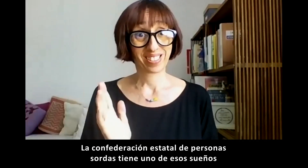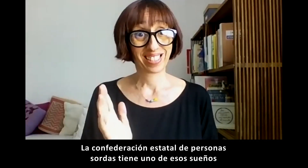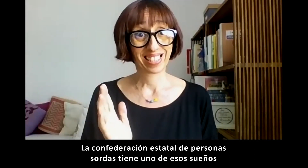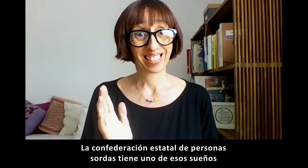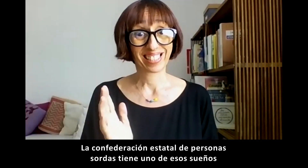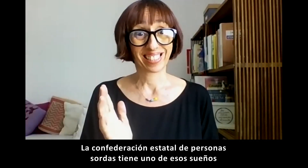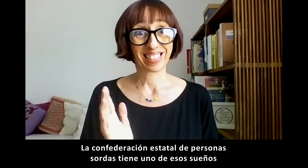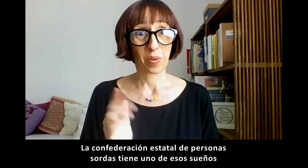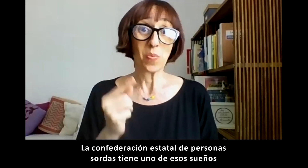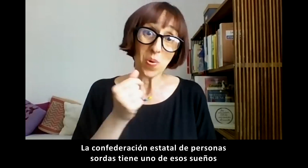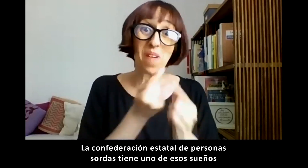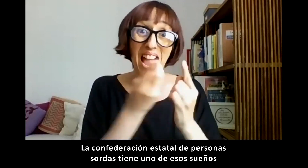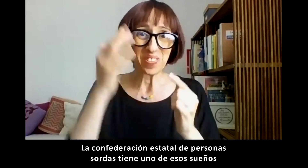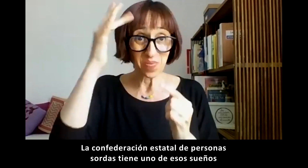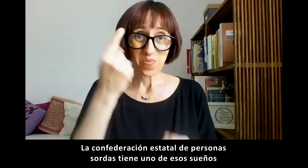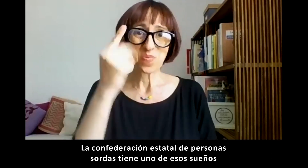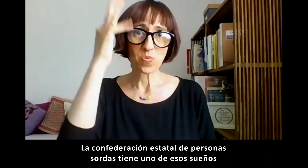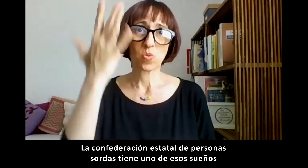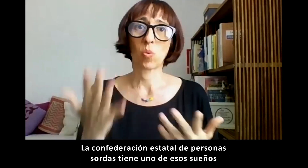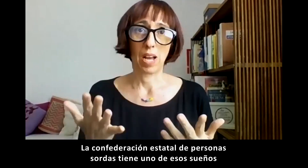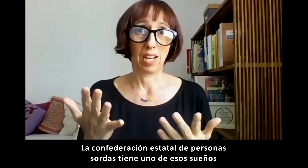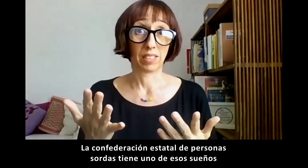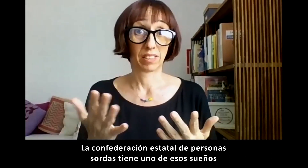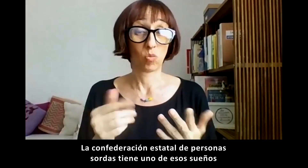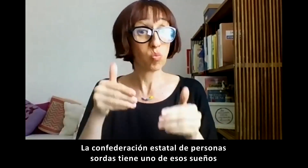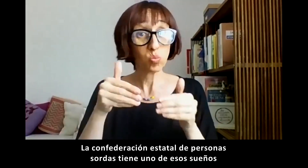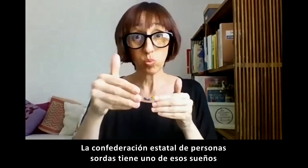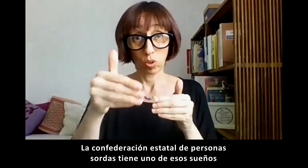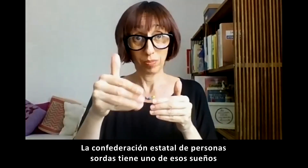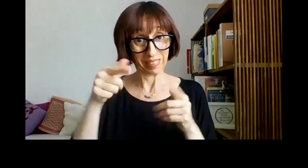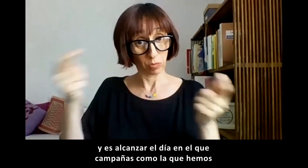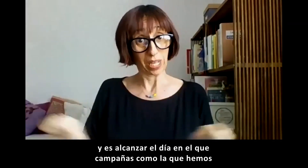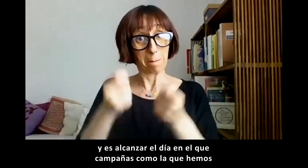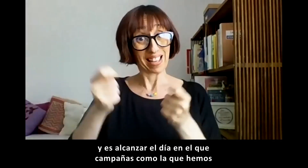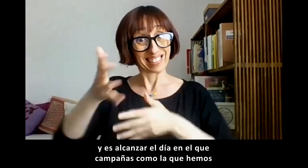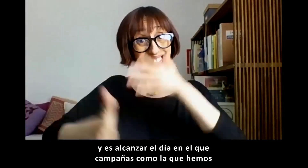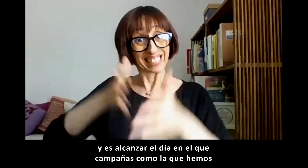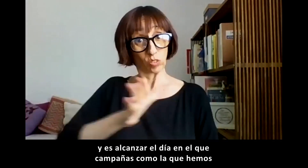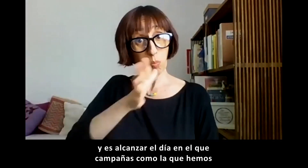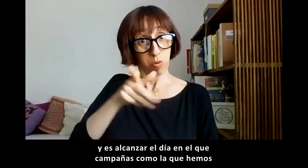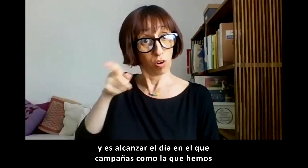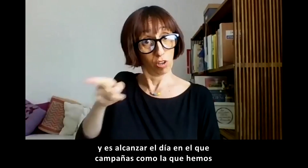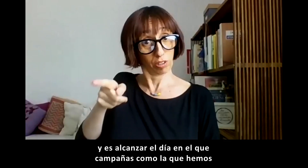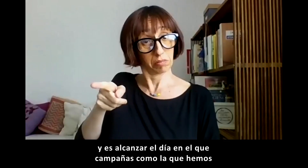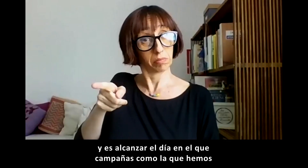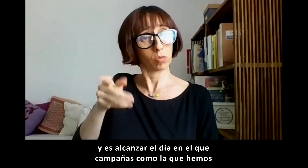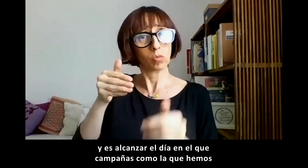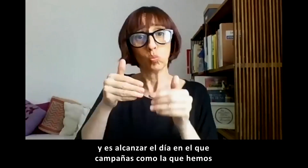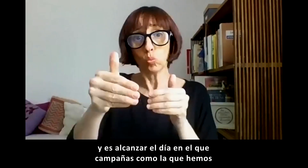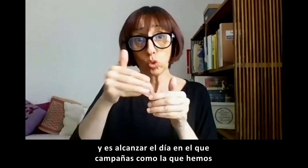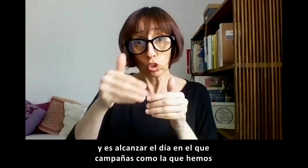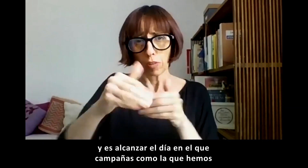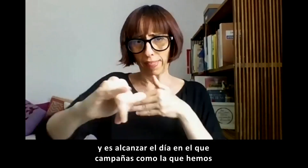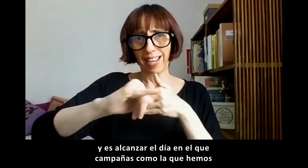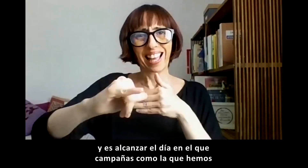La Confederación Estatal de Personas Sordas tiene uno de esos sueños y es alcanzar el día en